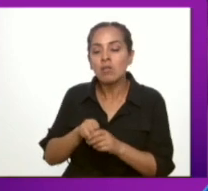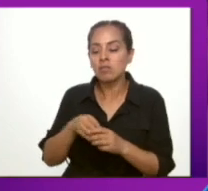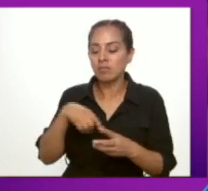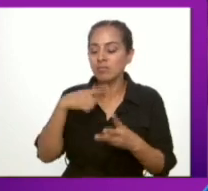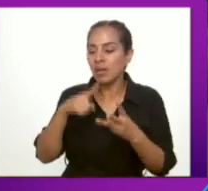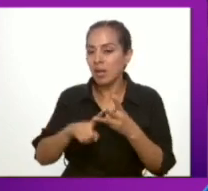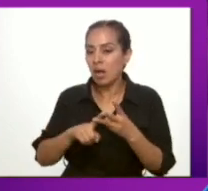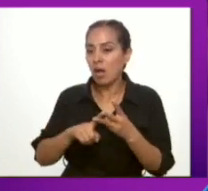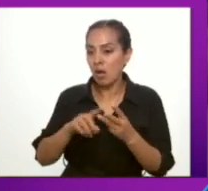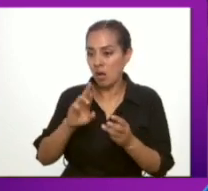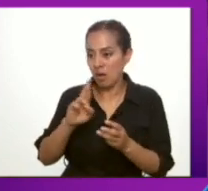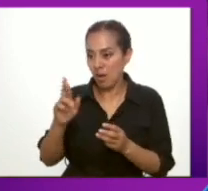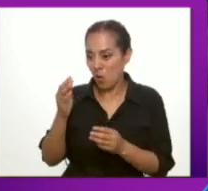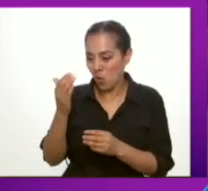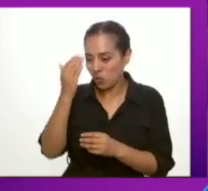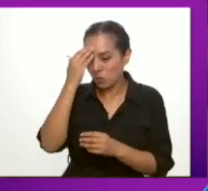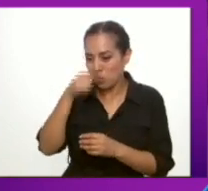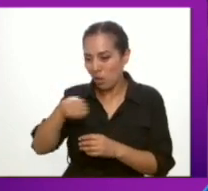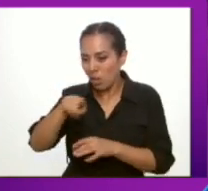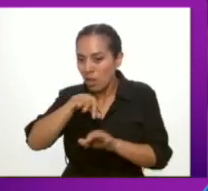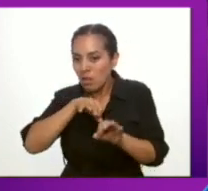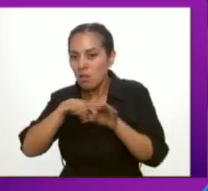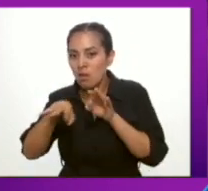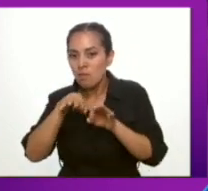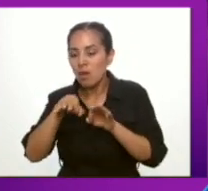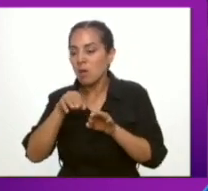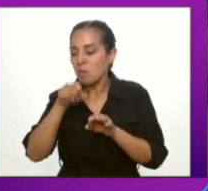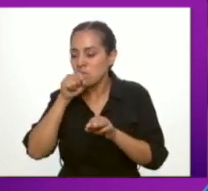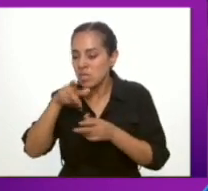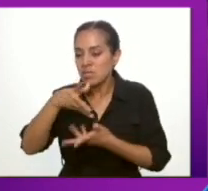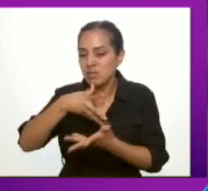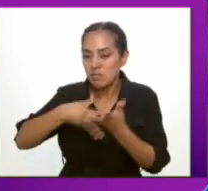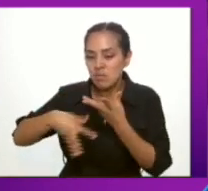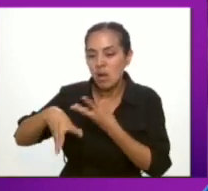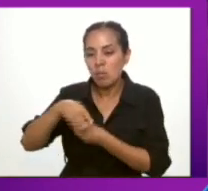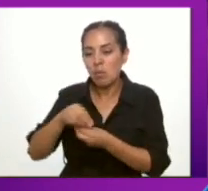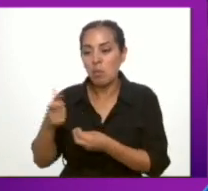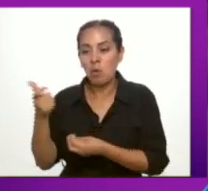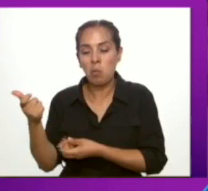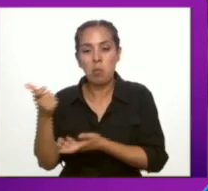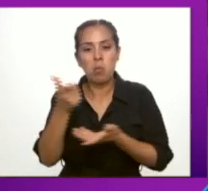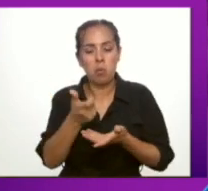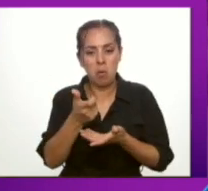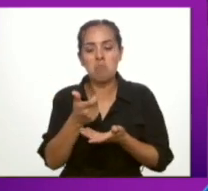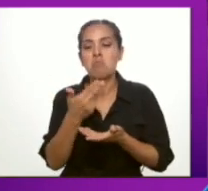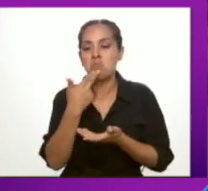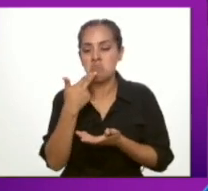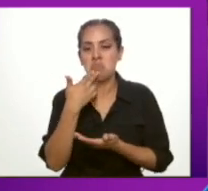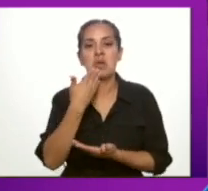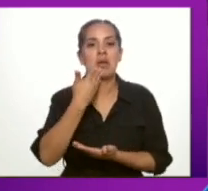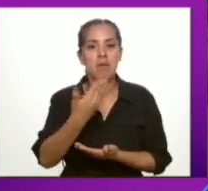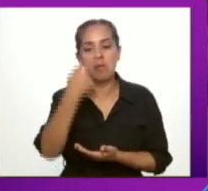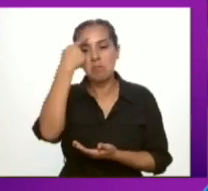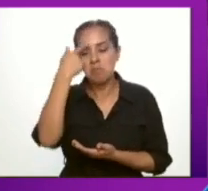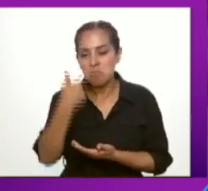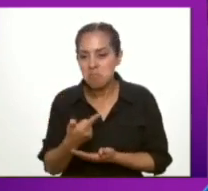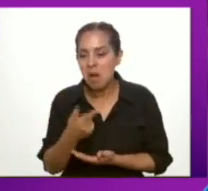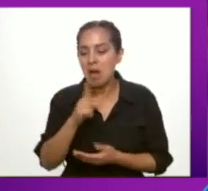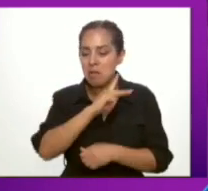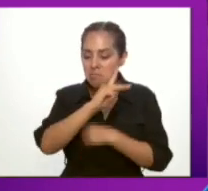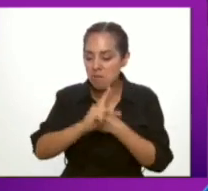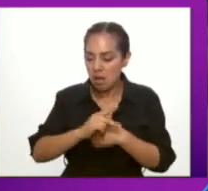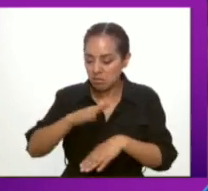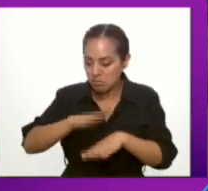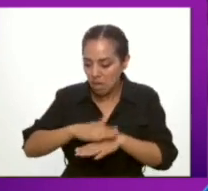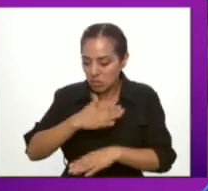reconocimiento al mérito y la sustentabilidad y optimización de recursos para construir un país más